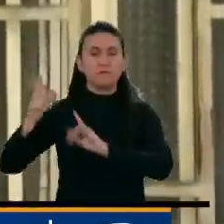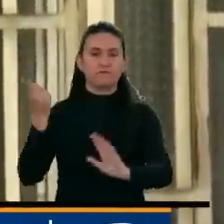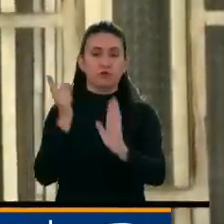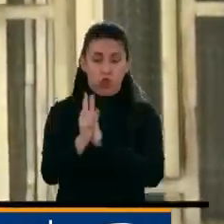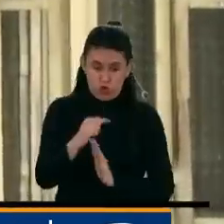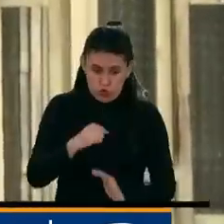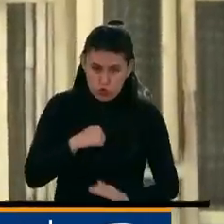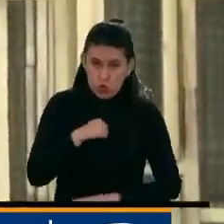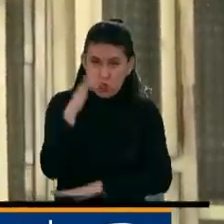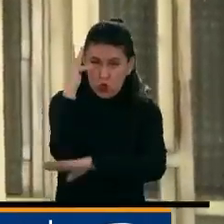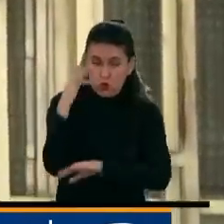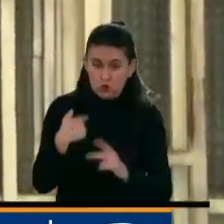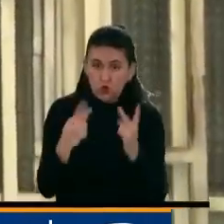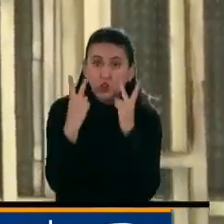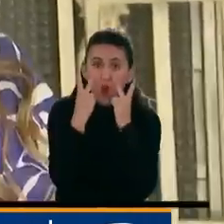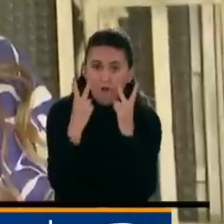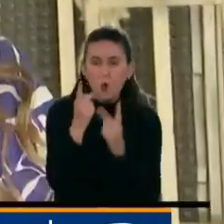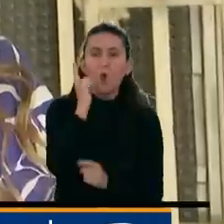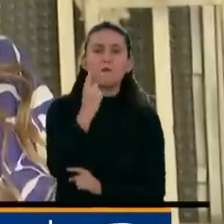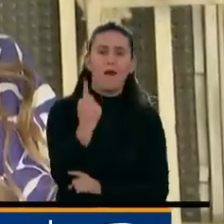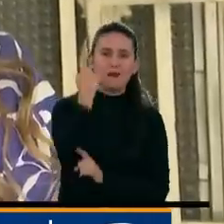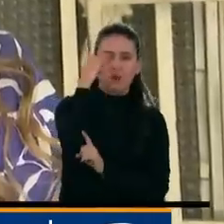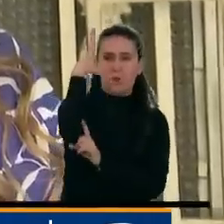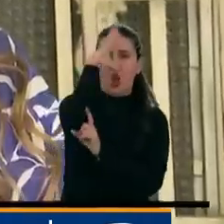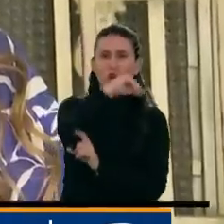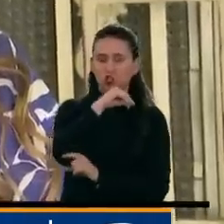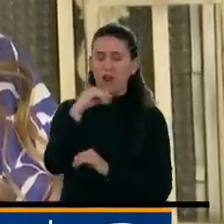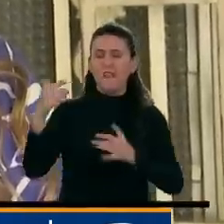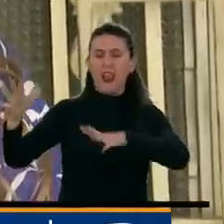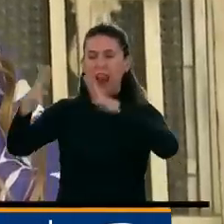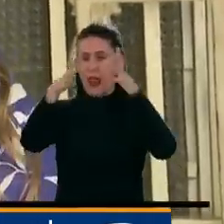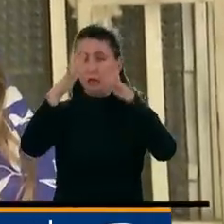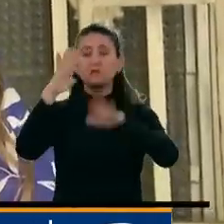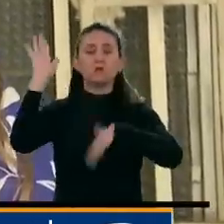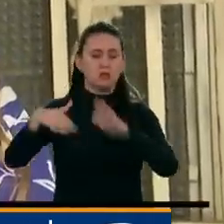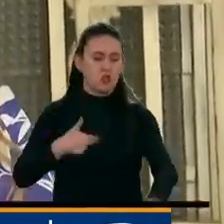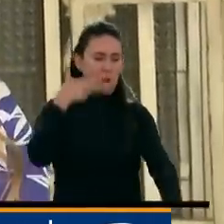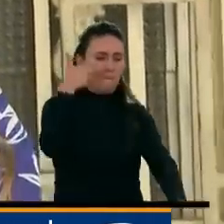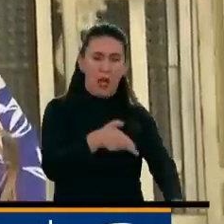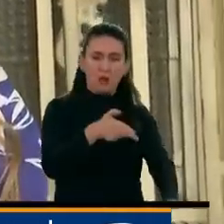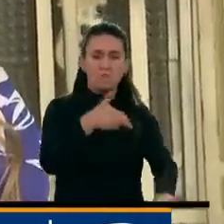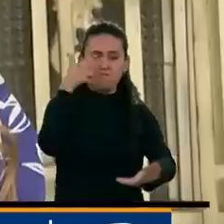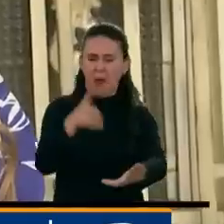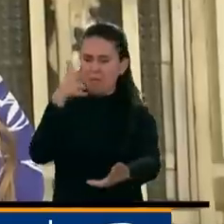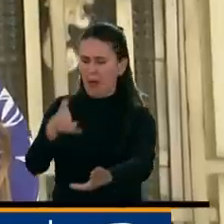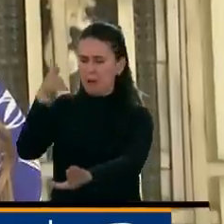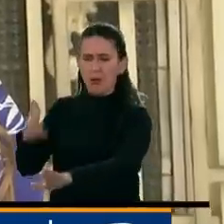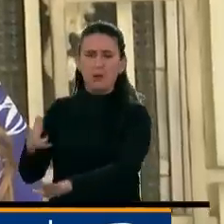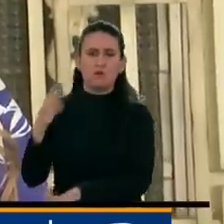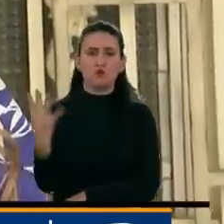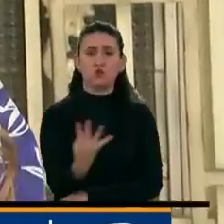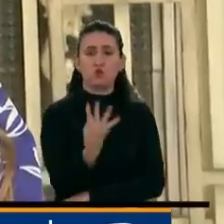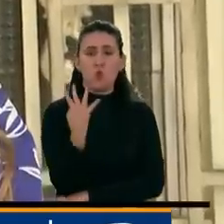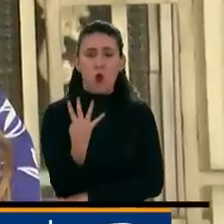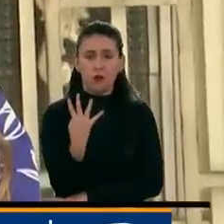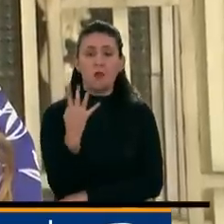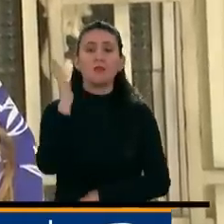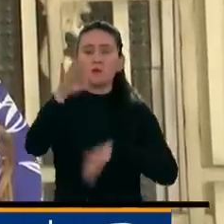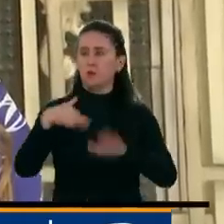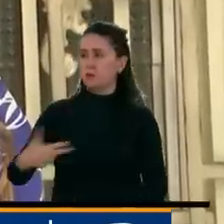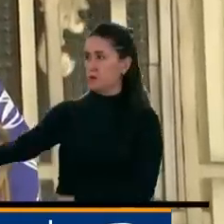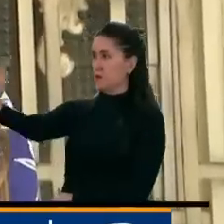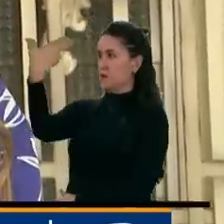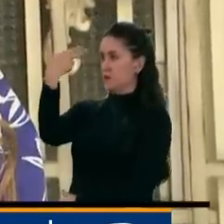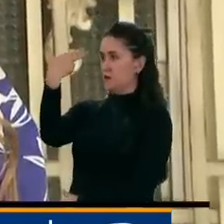ahí presente porque ellos toda la noche discutieron y la mató a ella y remató a la niña y a la y a la señora ahí y después me apuntó a mí